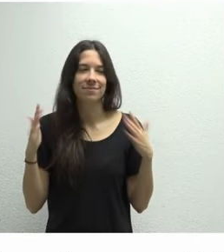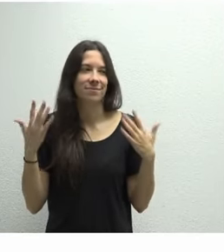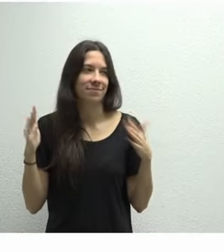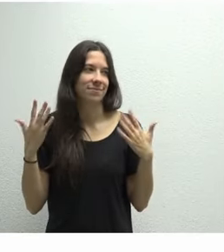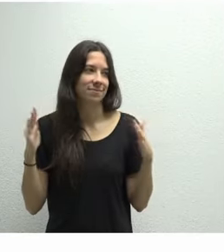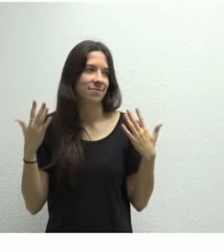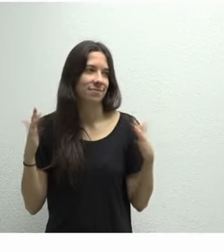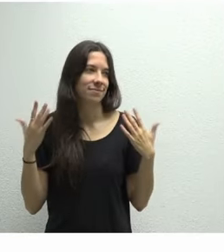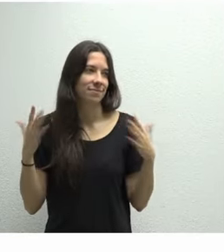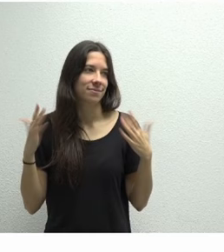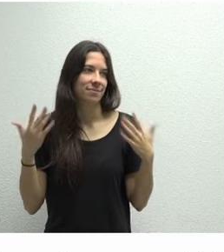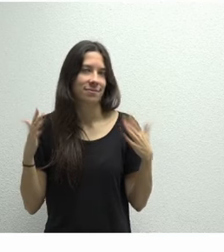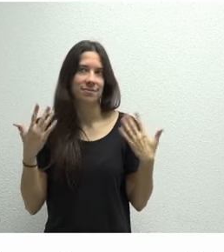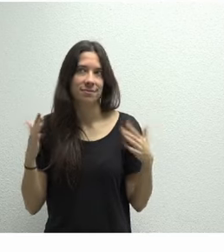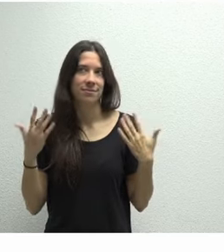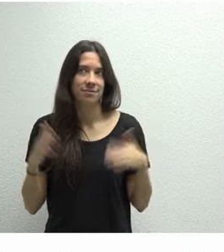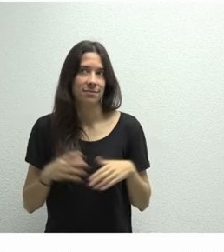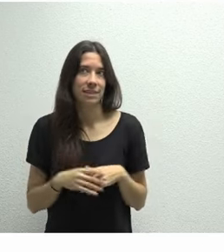café